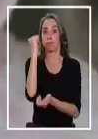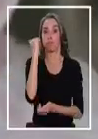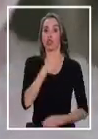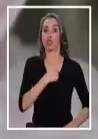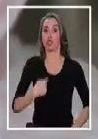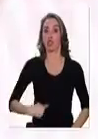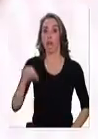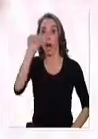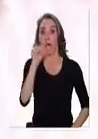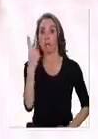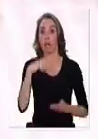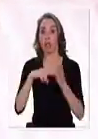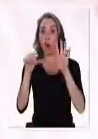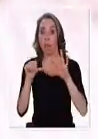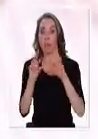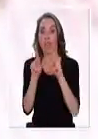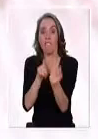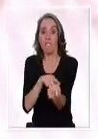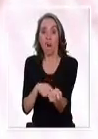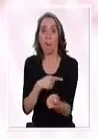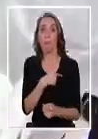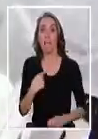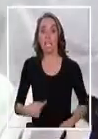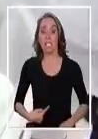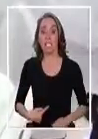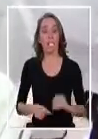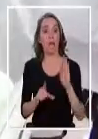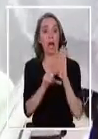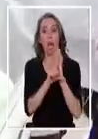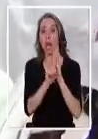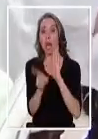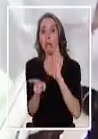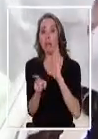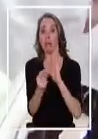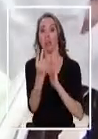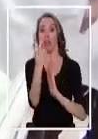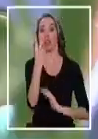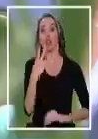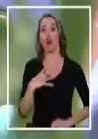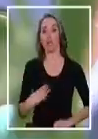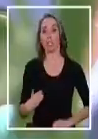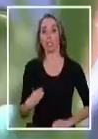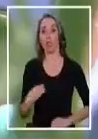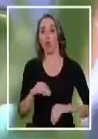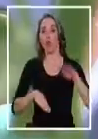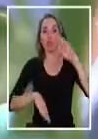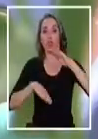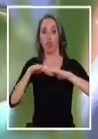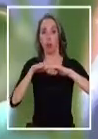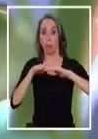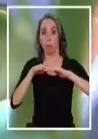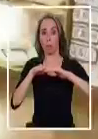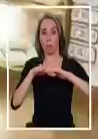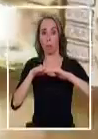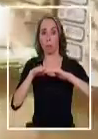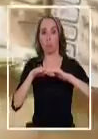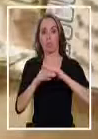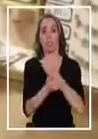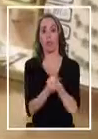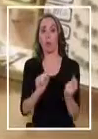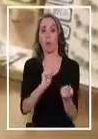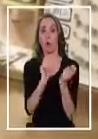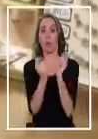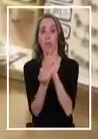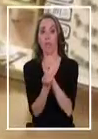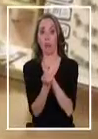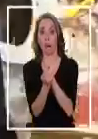que desde 2016 las familias chinas se rigen bajo la política de 2 hijos como máximo, que no ha logrado revertir